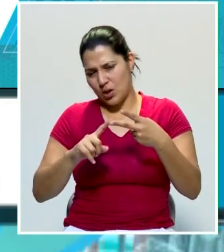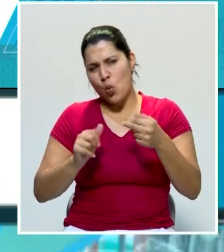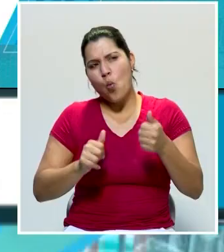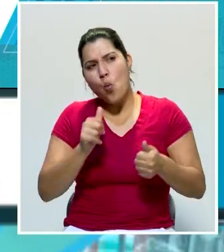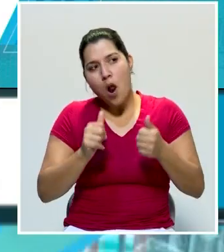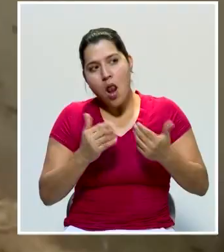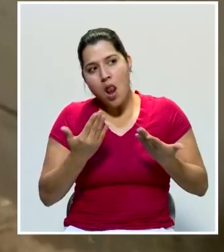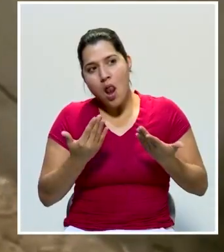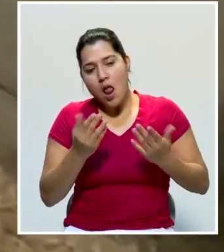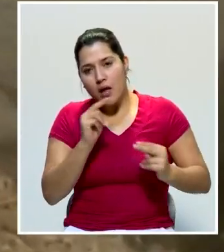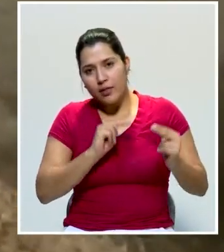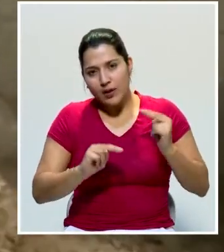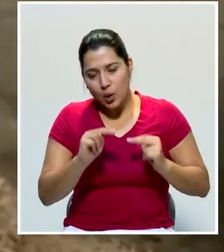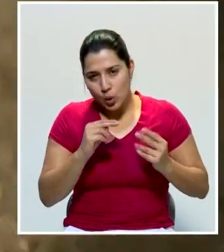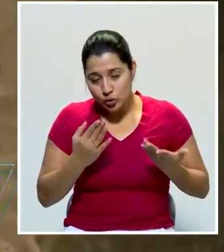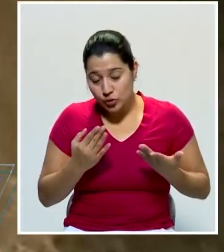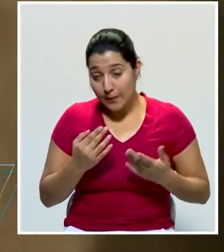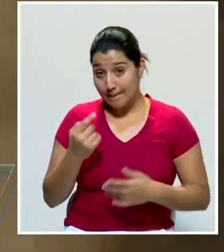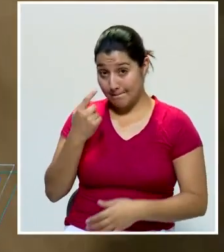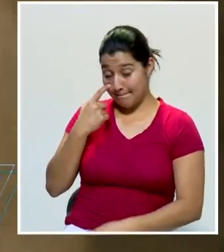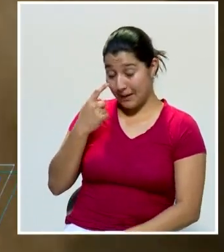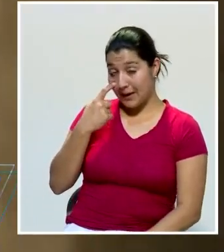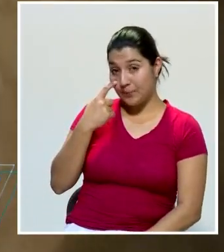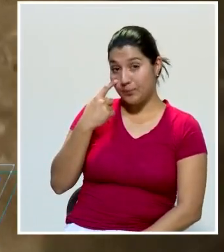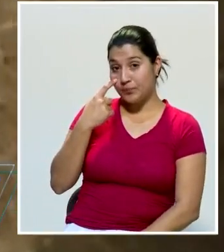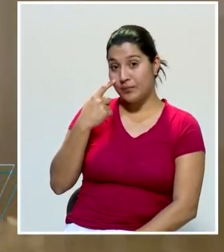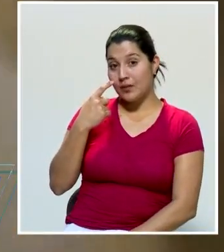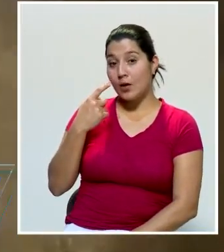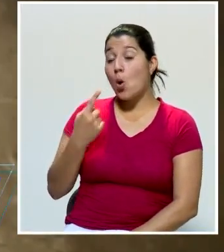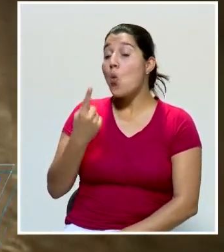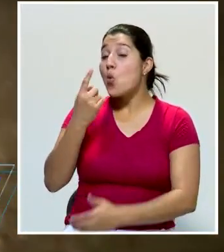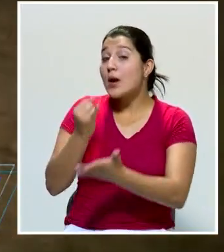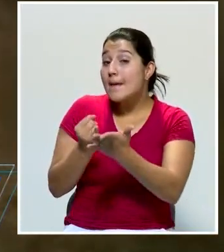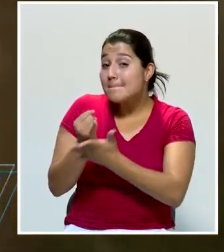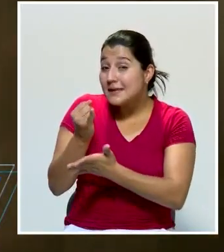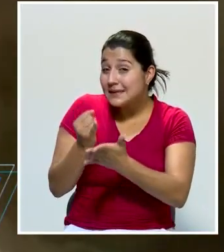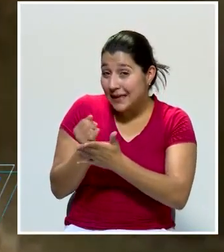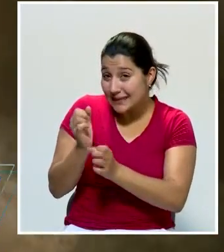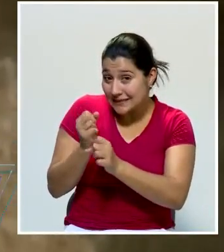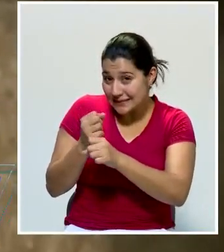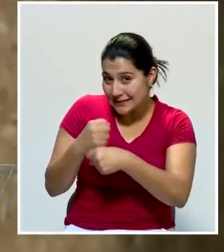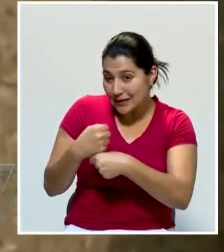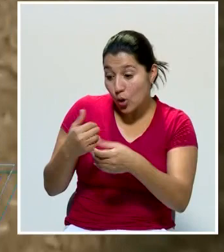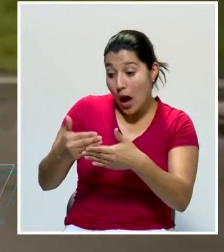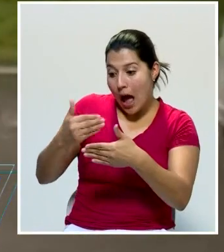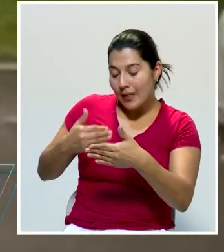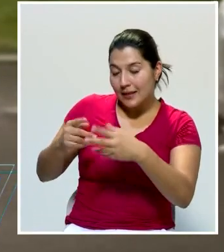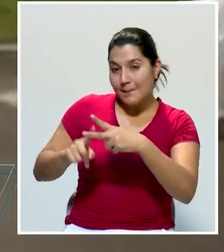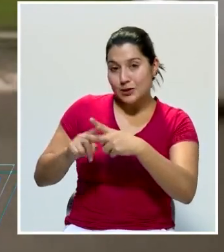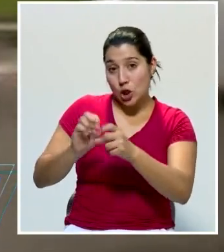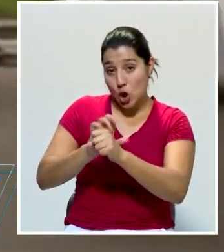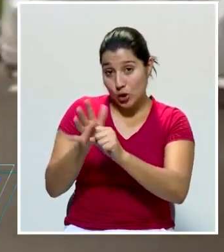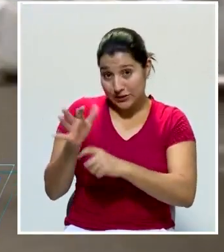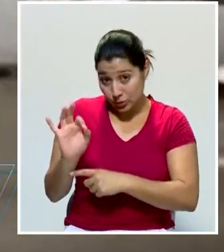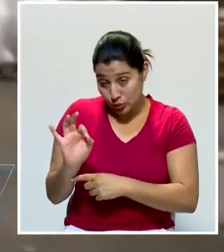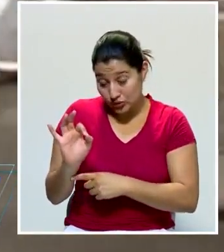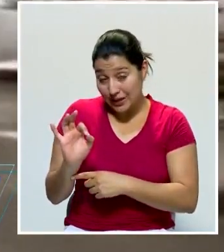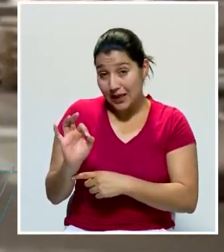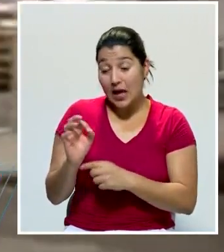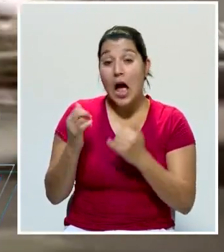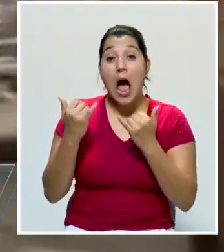mercado? De acuerdo a Deloitte, en un estudio que se hizo, eso sí, antes de la pandemia, la